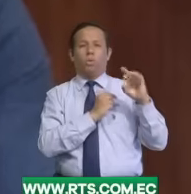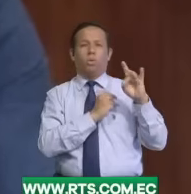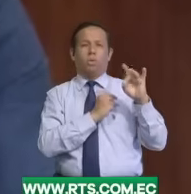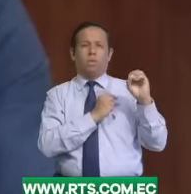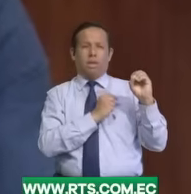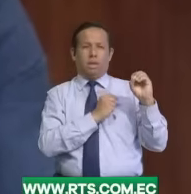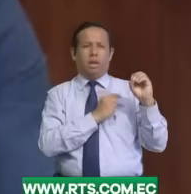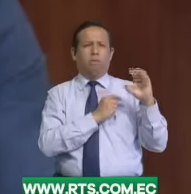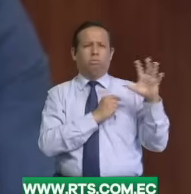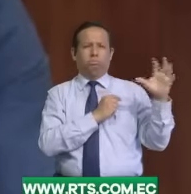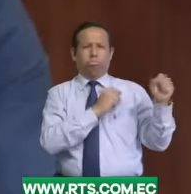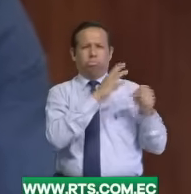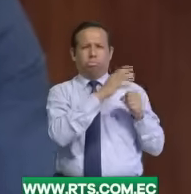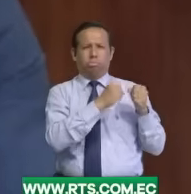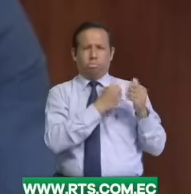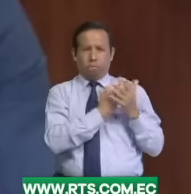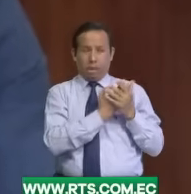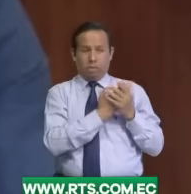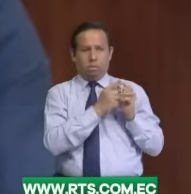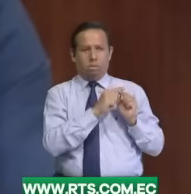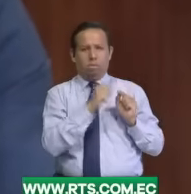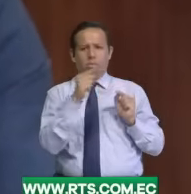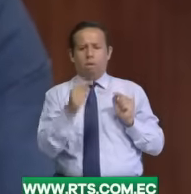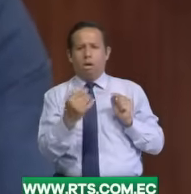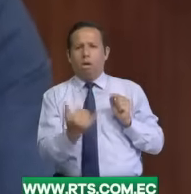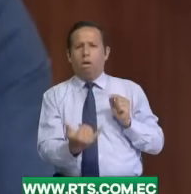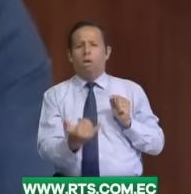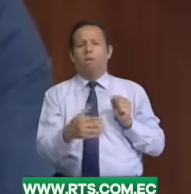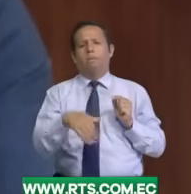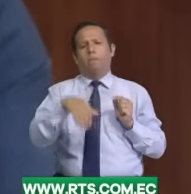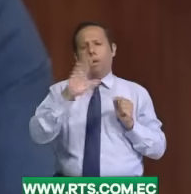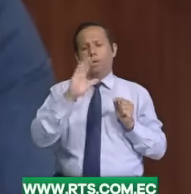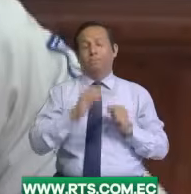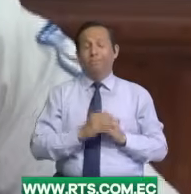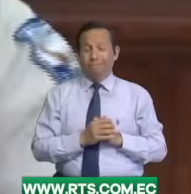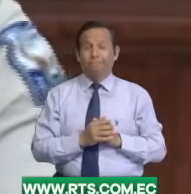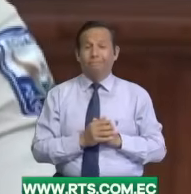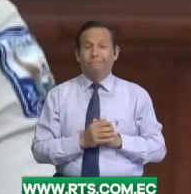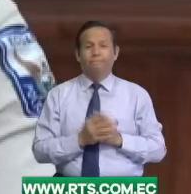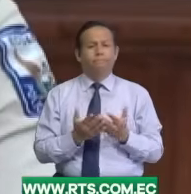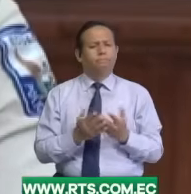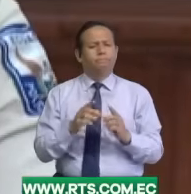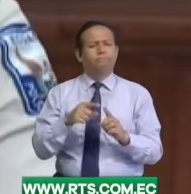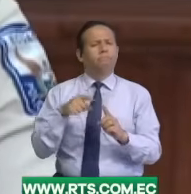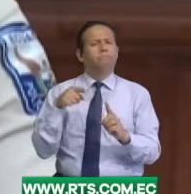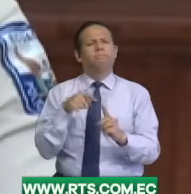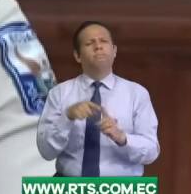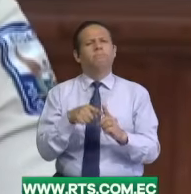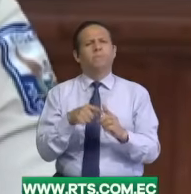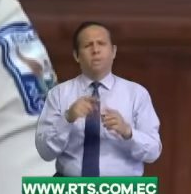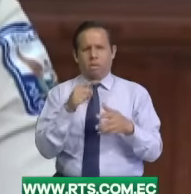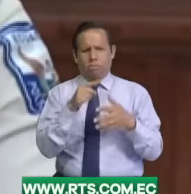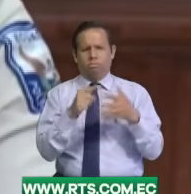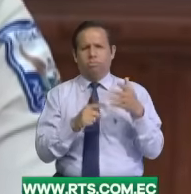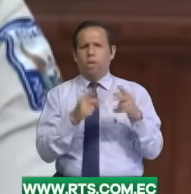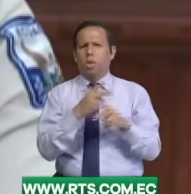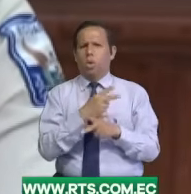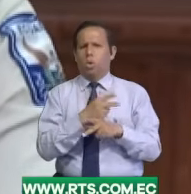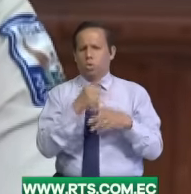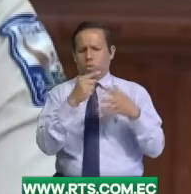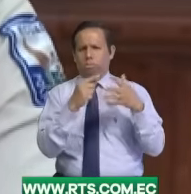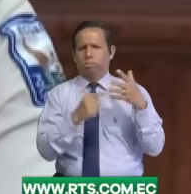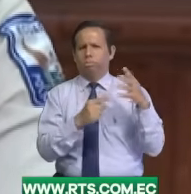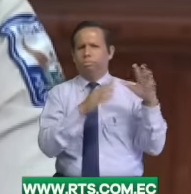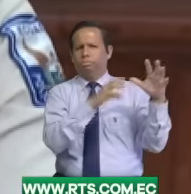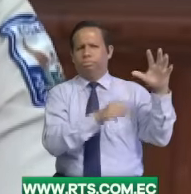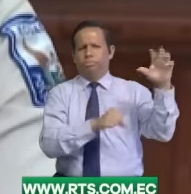480 aprendidos dentro de ese mismo periodo en el año 2023. Los objetivos de alto valor capturados. A